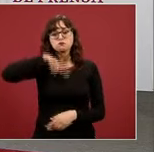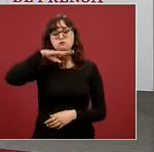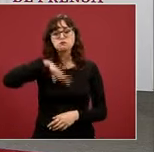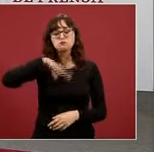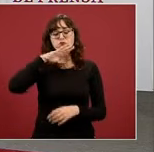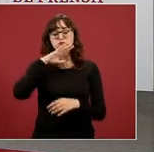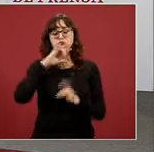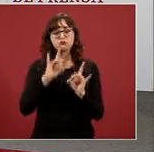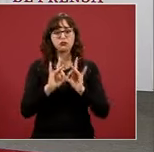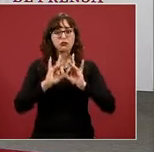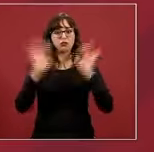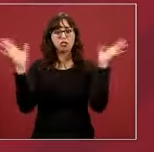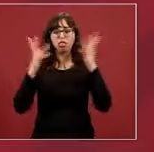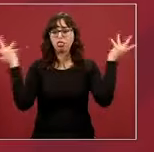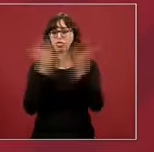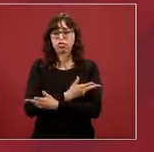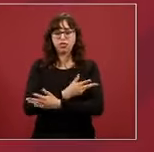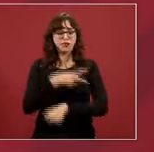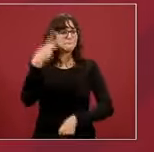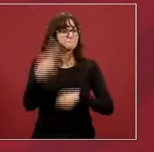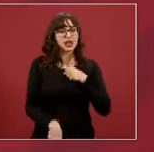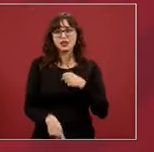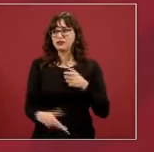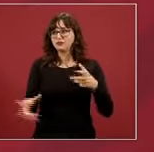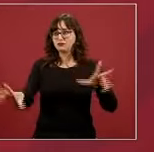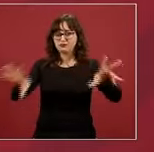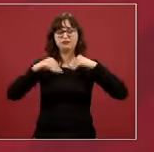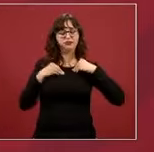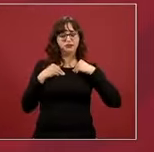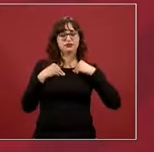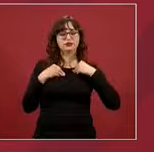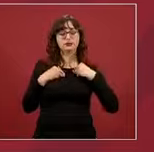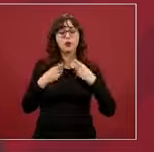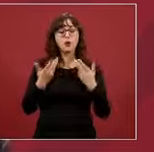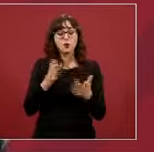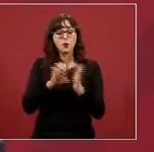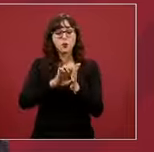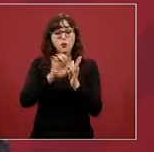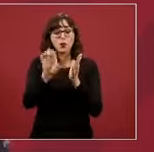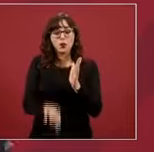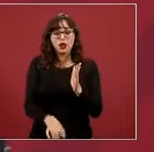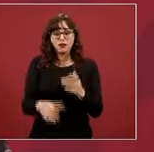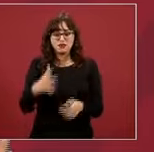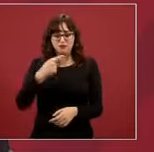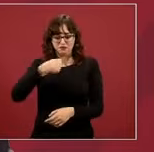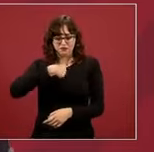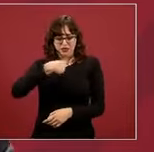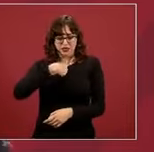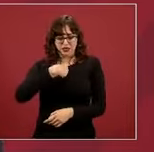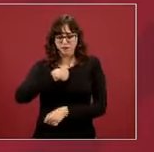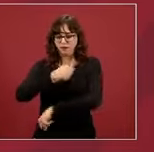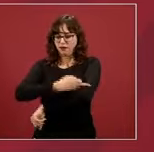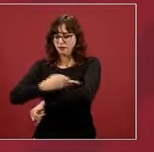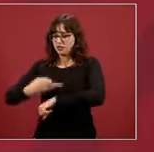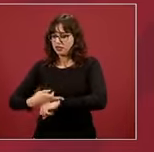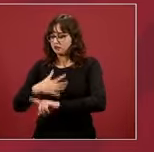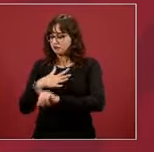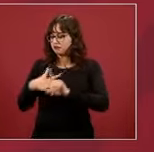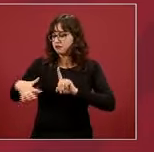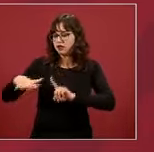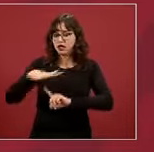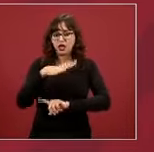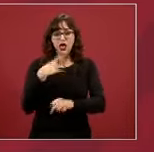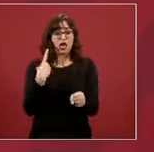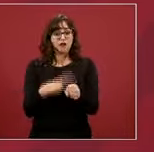Por ejemplo, y en concreto, y lo recordamos a la población mexicana, la percepción de cada individuo o de cada familia de que se trata de